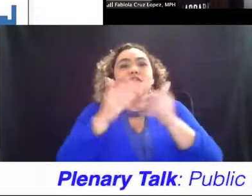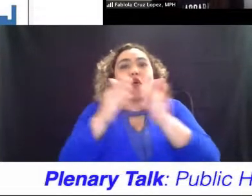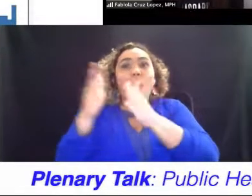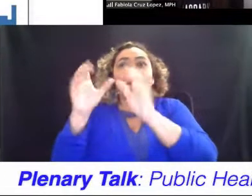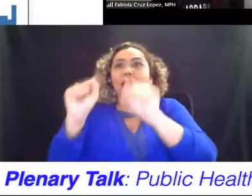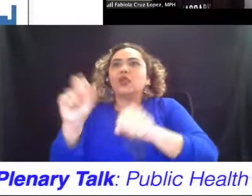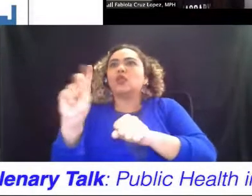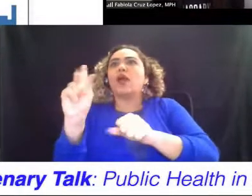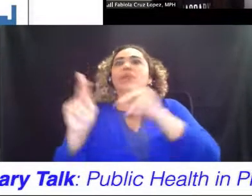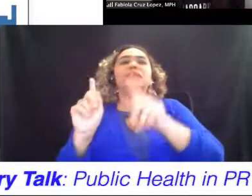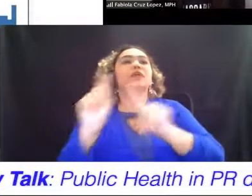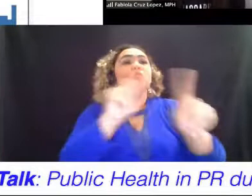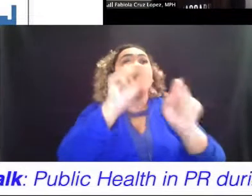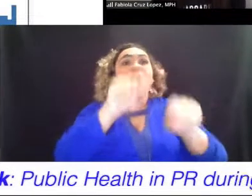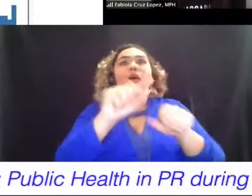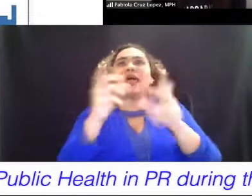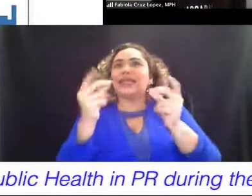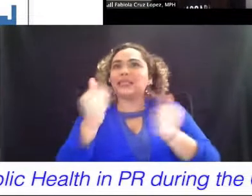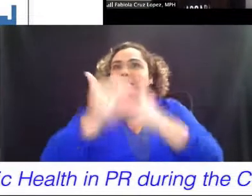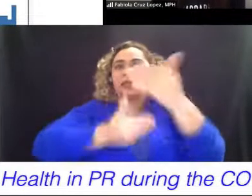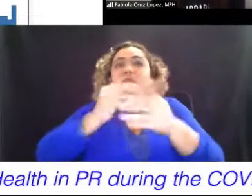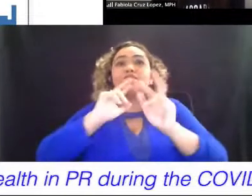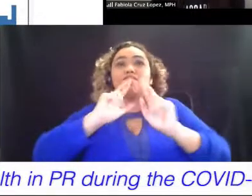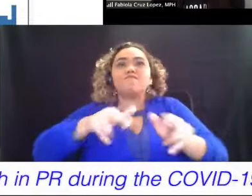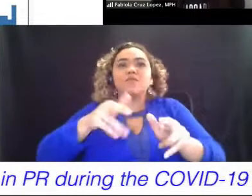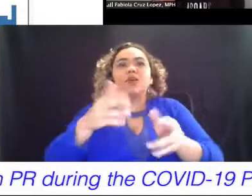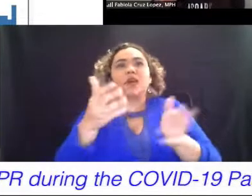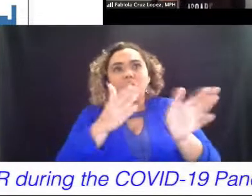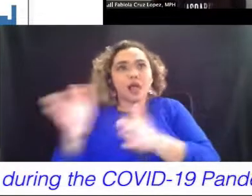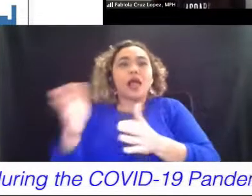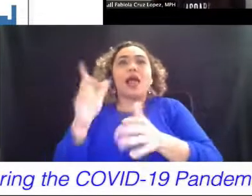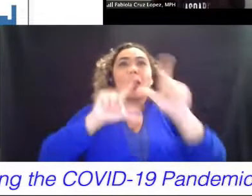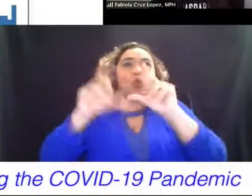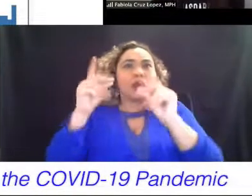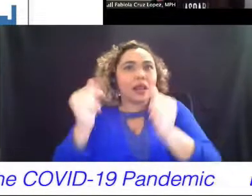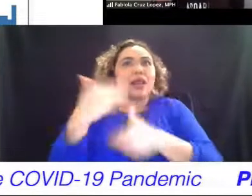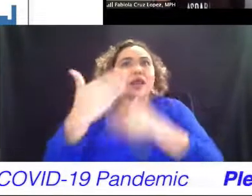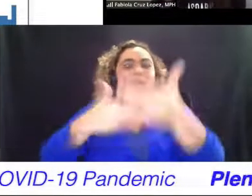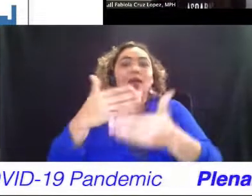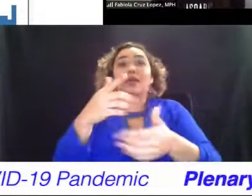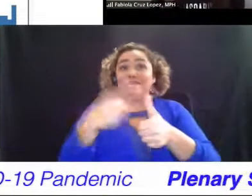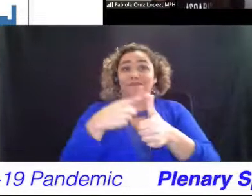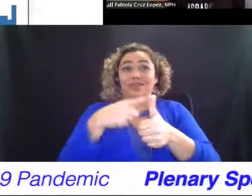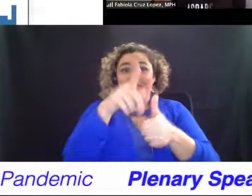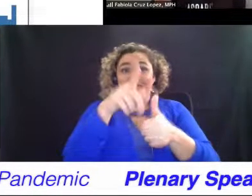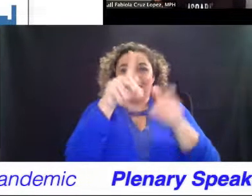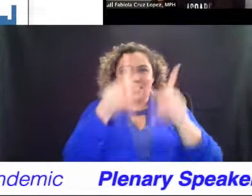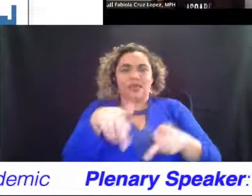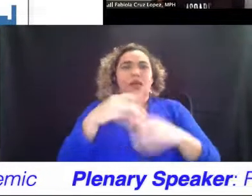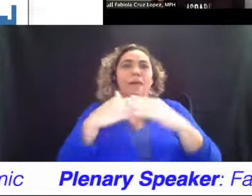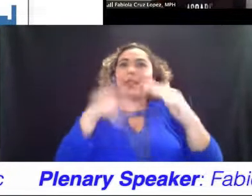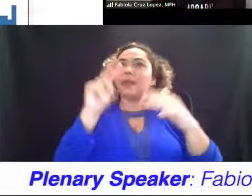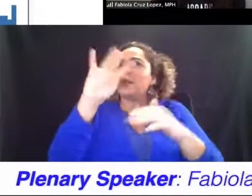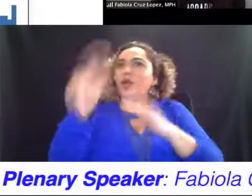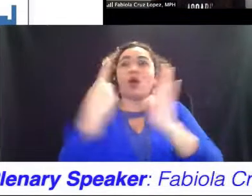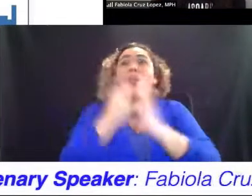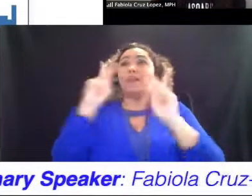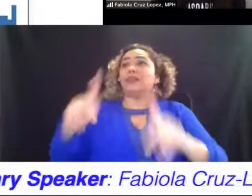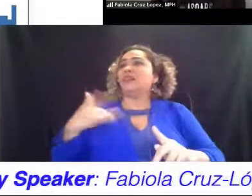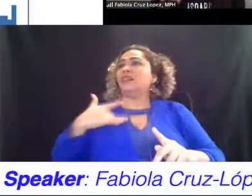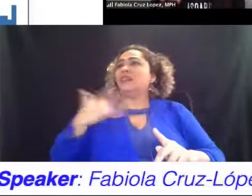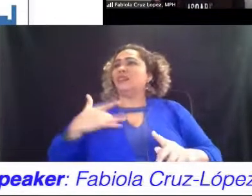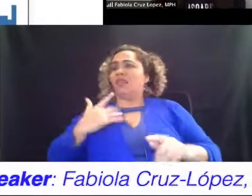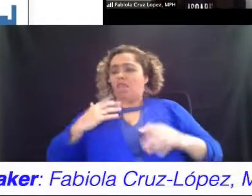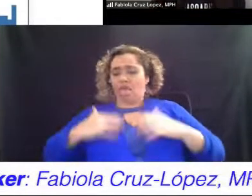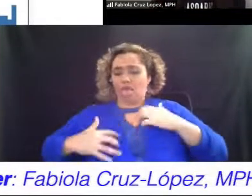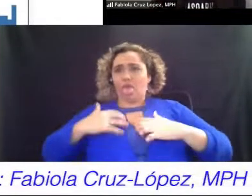que podamos tener respuestas más rápidas. 1, es hacerle la prueba a la persona en menos de 24 horas que comiencen síntomas.